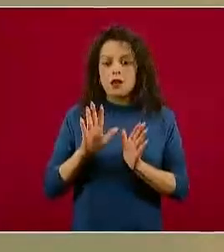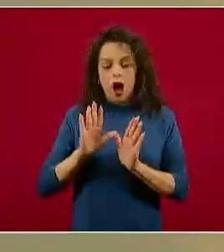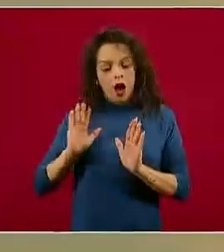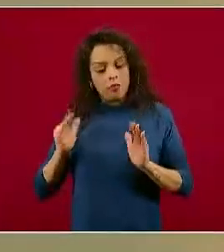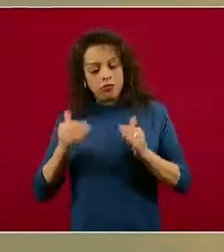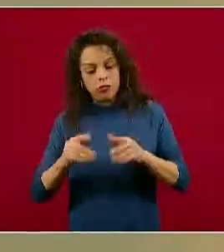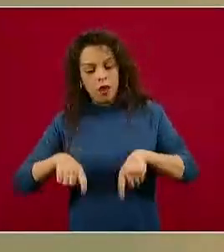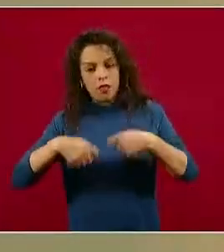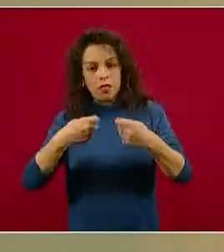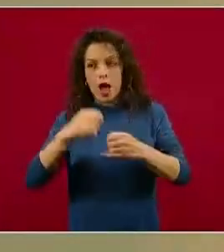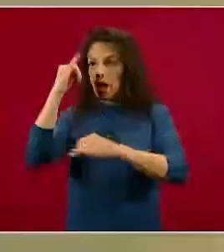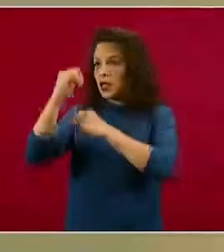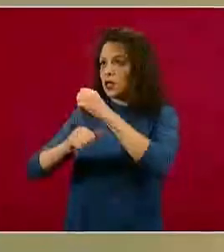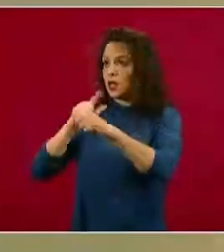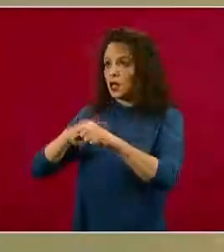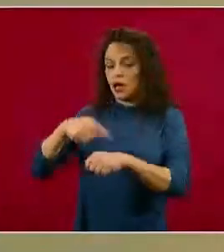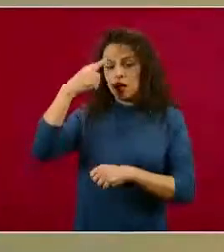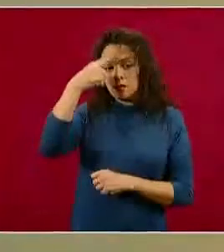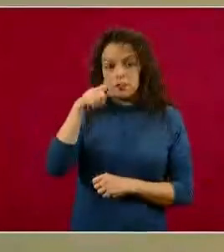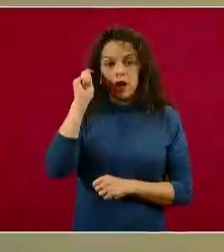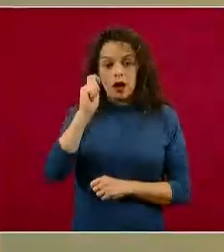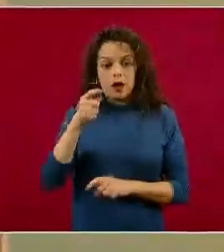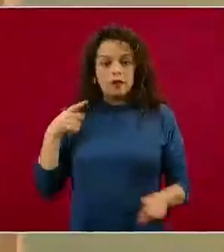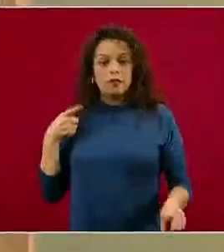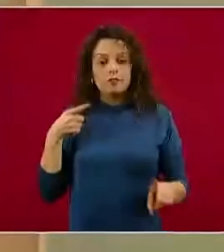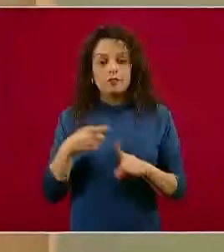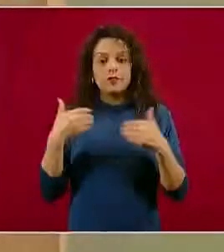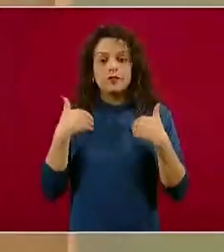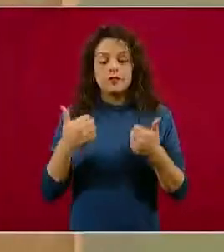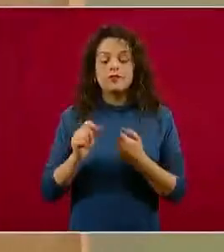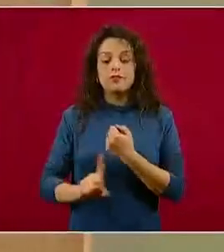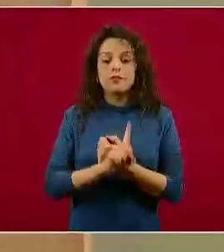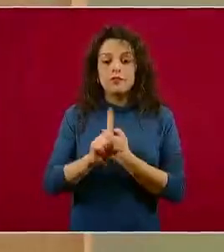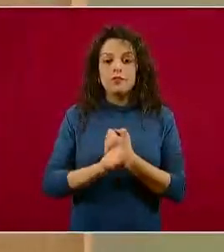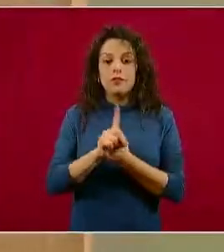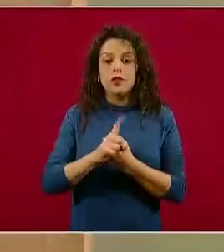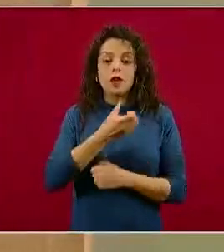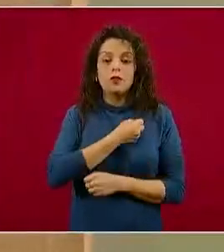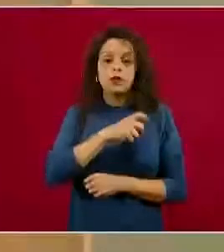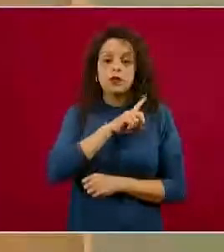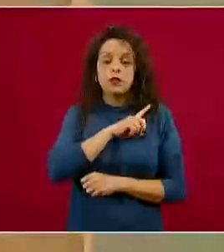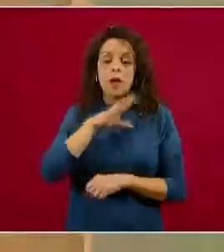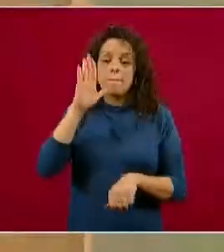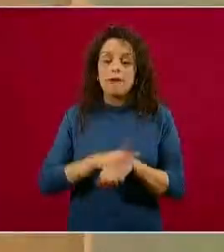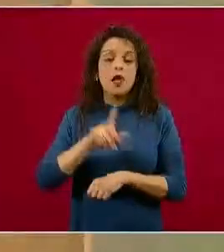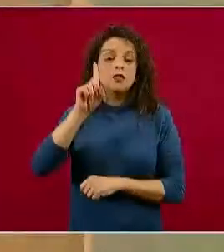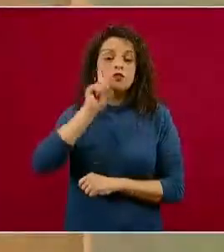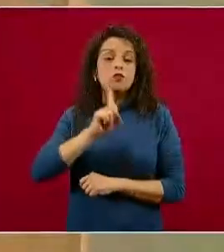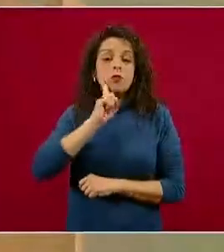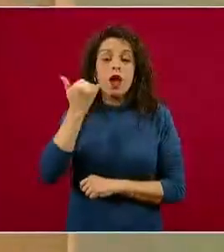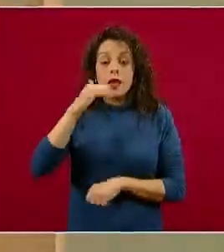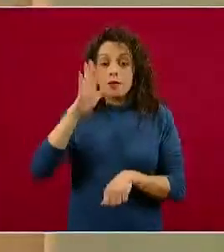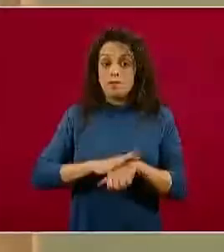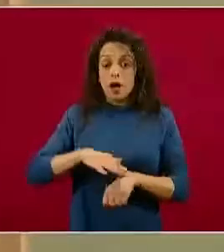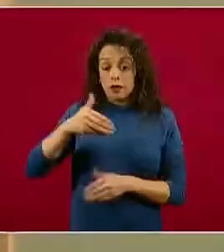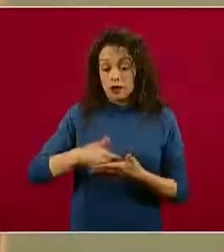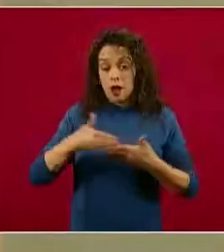a visibilizar el problema de salud en la mujer y específicamente hoy, 19 de